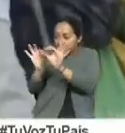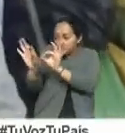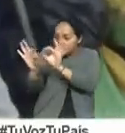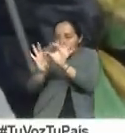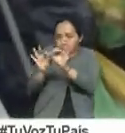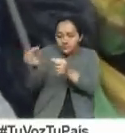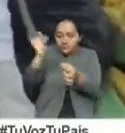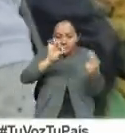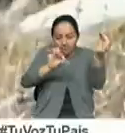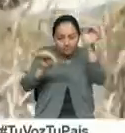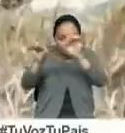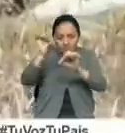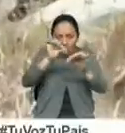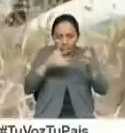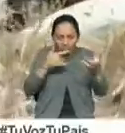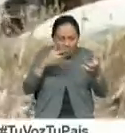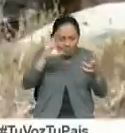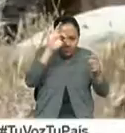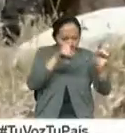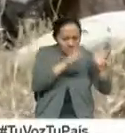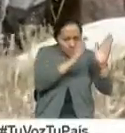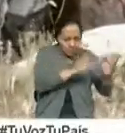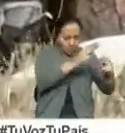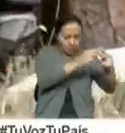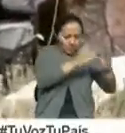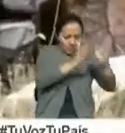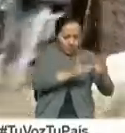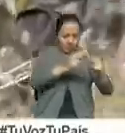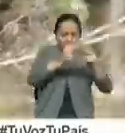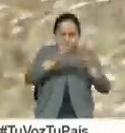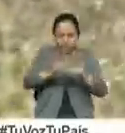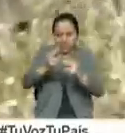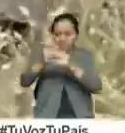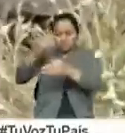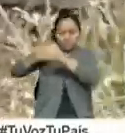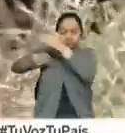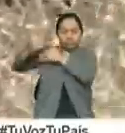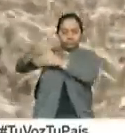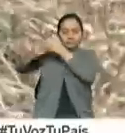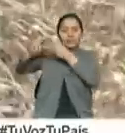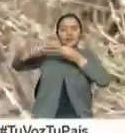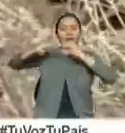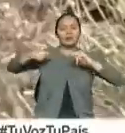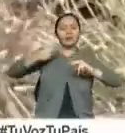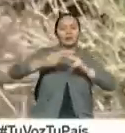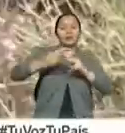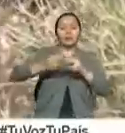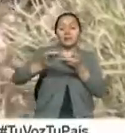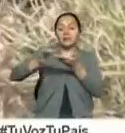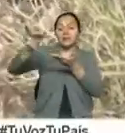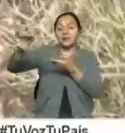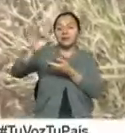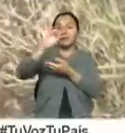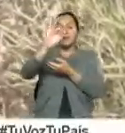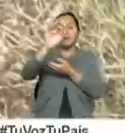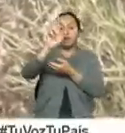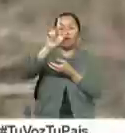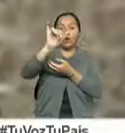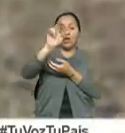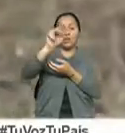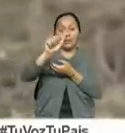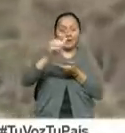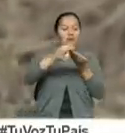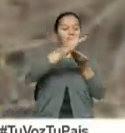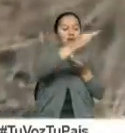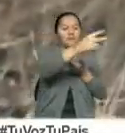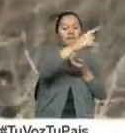isla, con el objetivo de identificar especímenes con ascendencia genética de las islas Floreana y Pinta, dos especies de tortugas